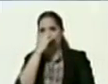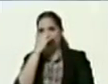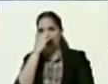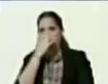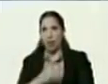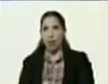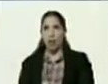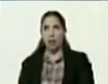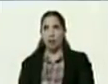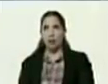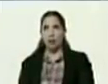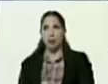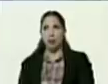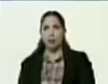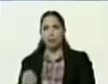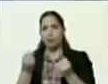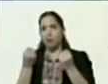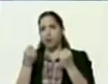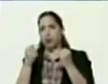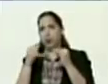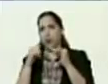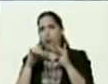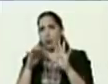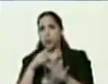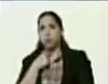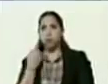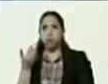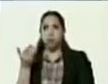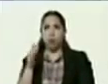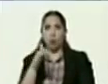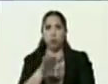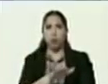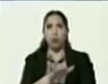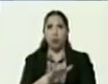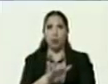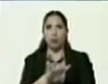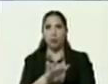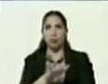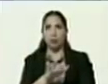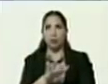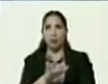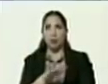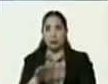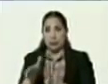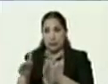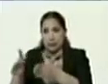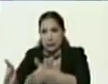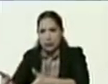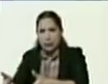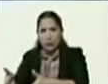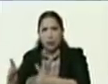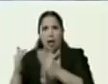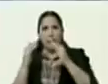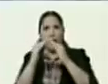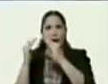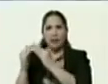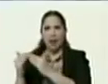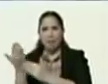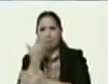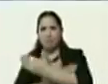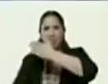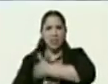Son centenas de asesinatos, de fosas comunes, de casas de picado,